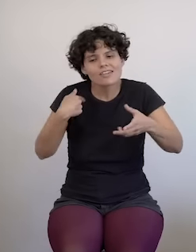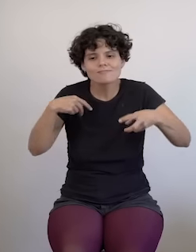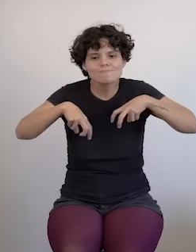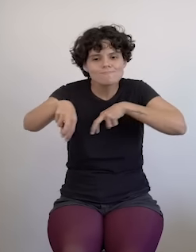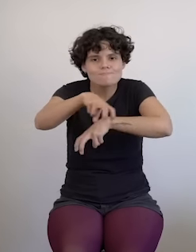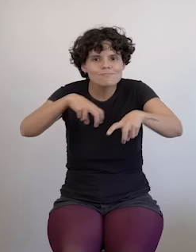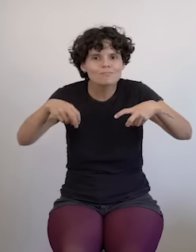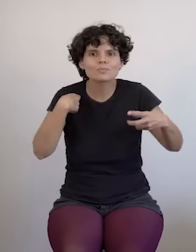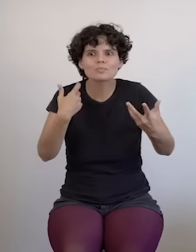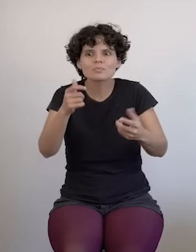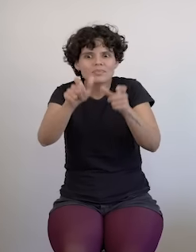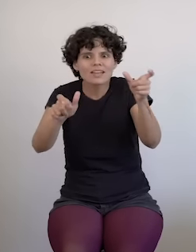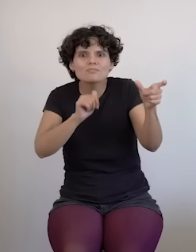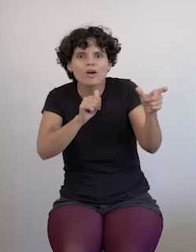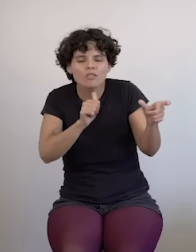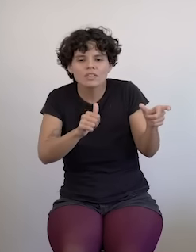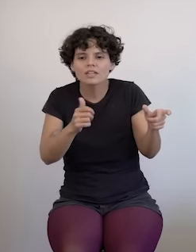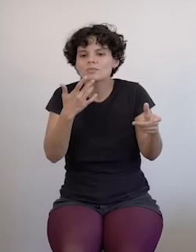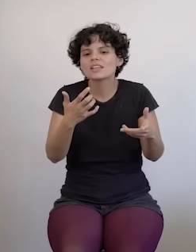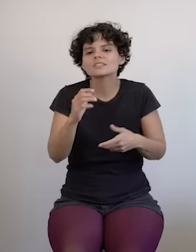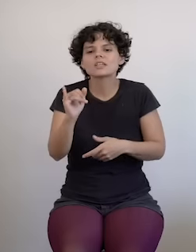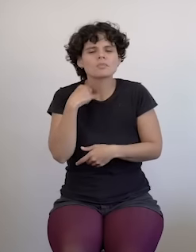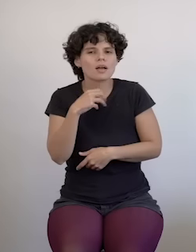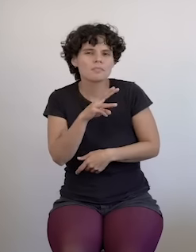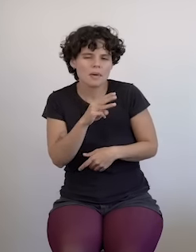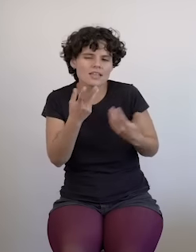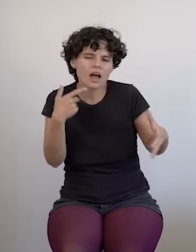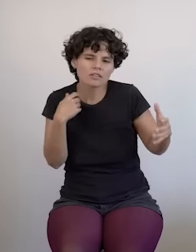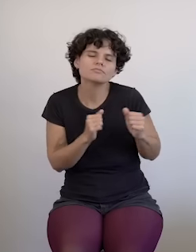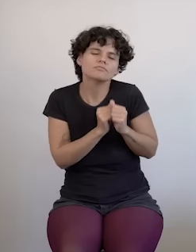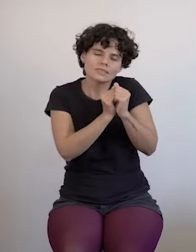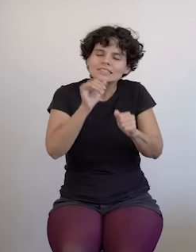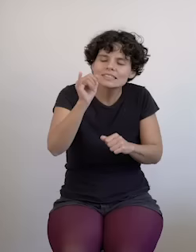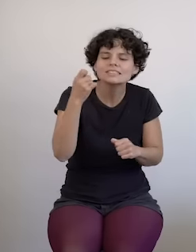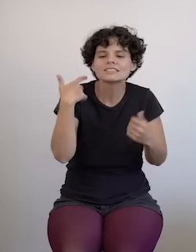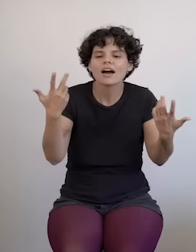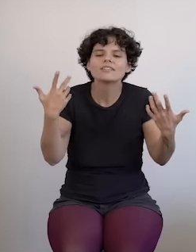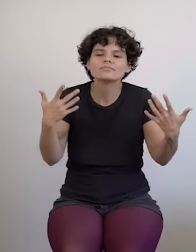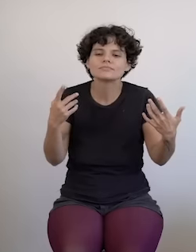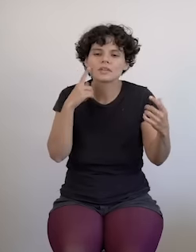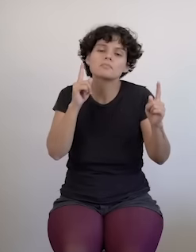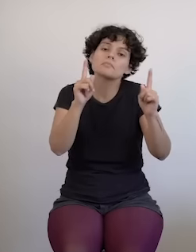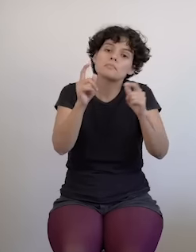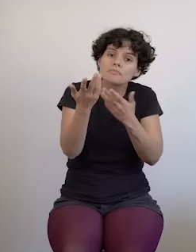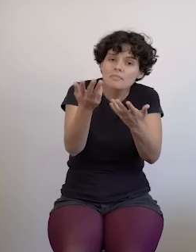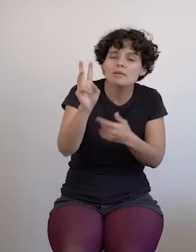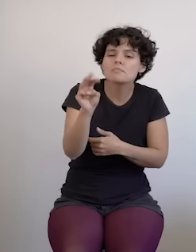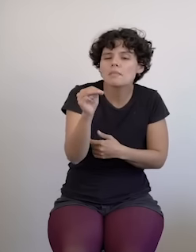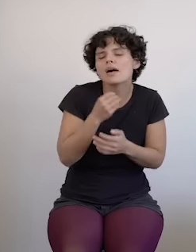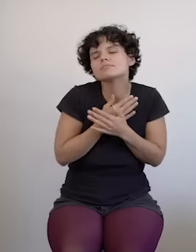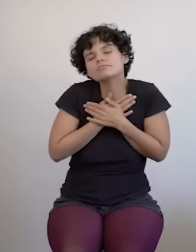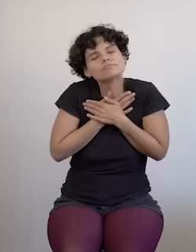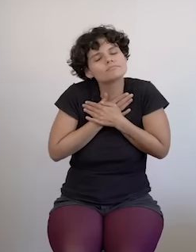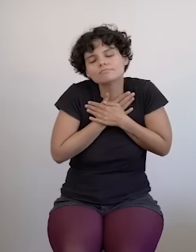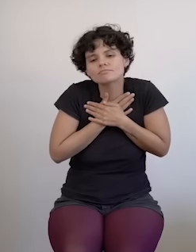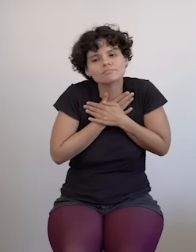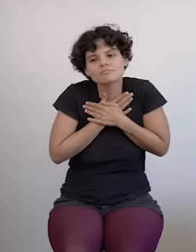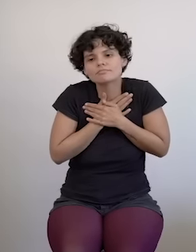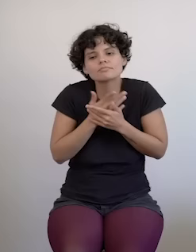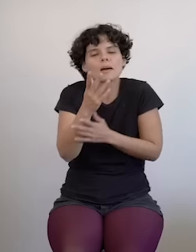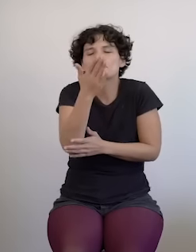vivían los muchachos que tenían menos recursos, entonces... ¿El primer brinde por tu mamá? Ya, sí, exacto, muy hermoso, ahí, muy bien. Para la mamá, para la